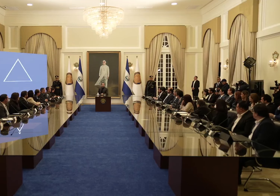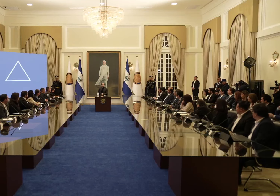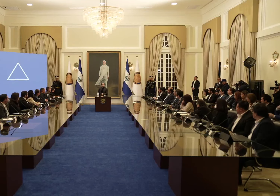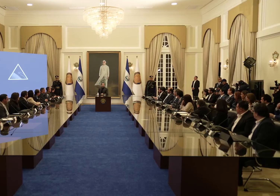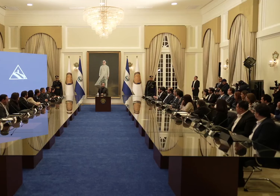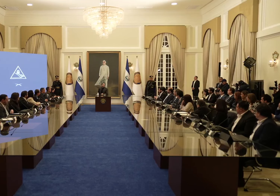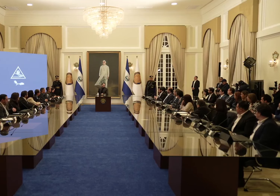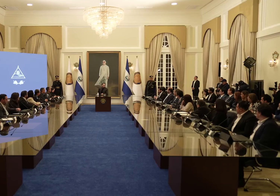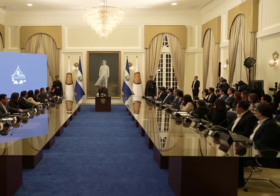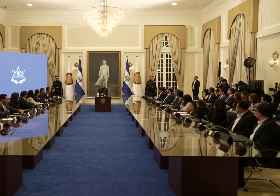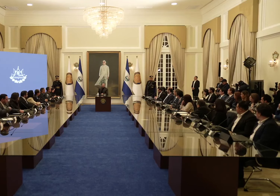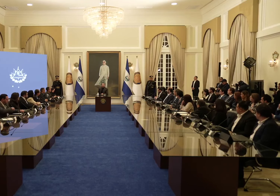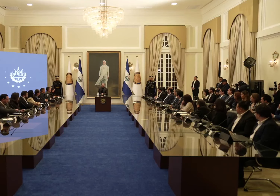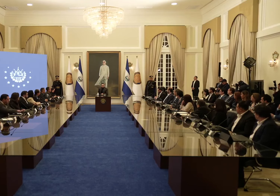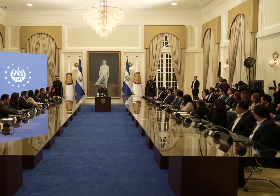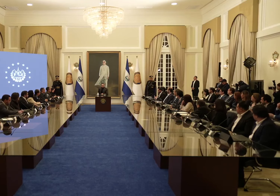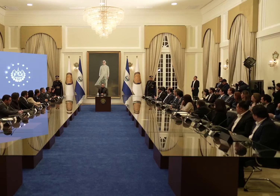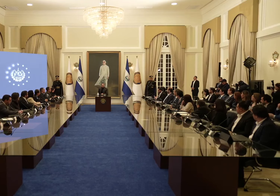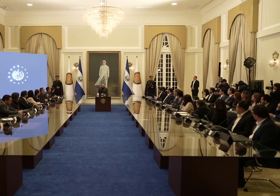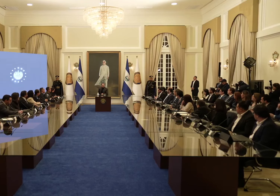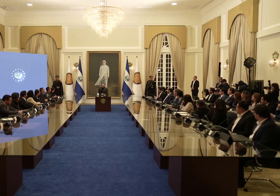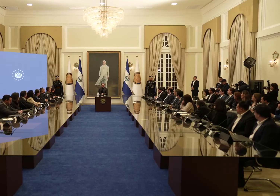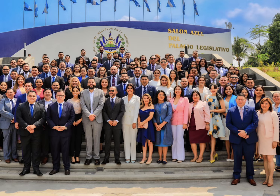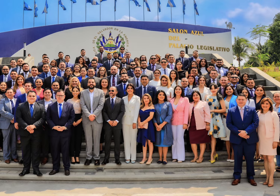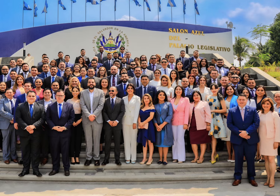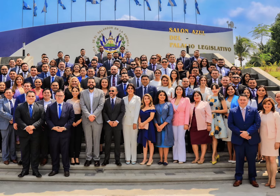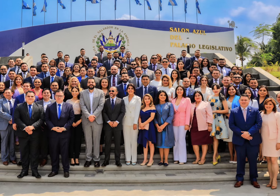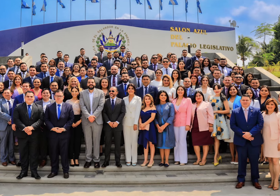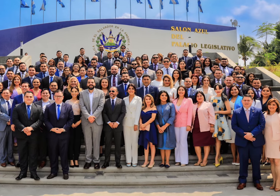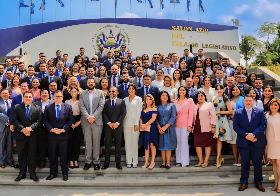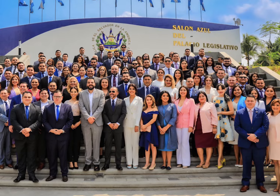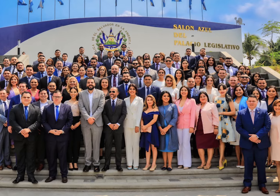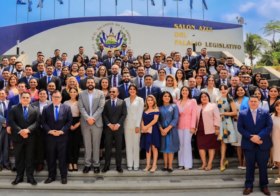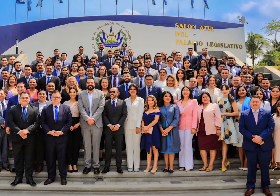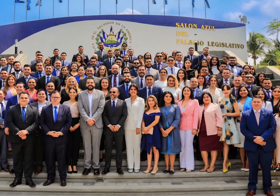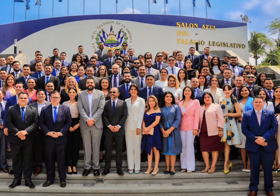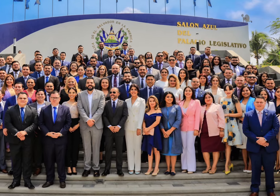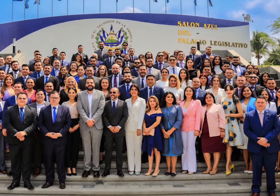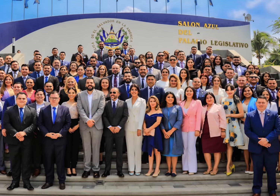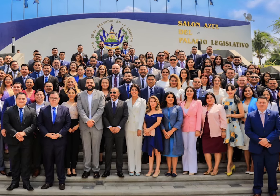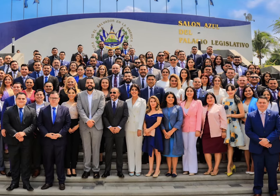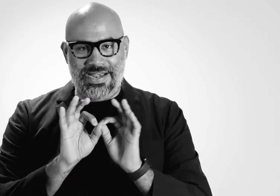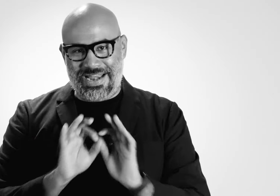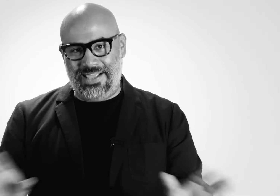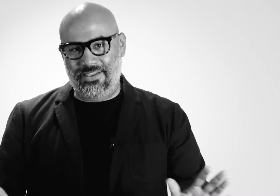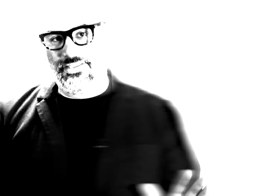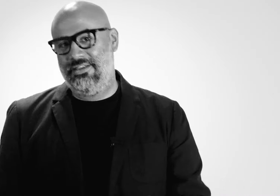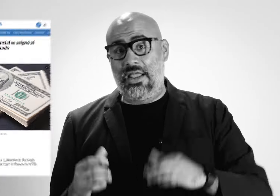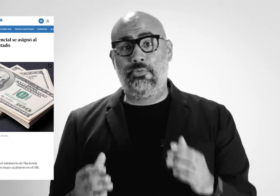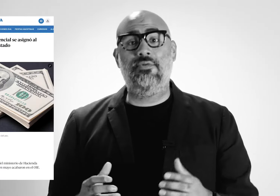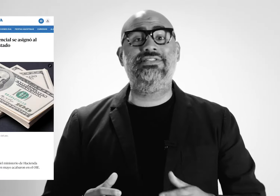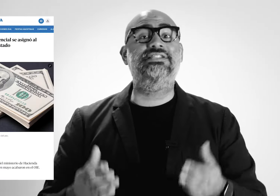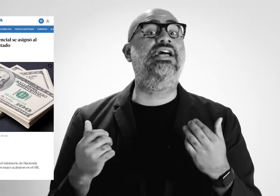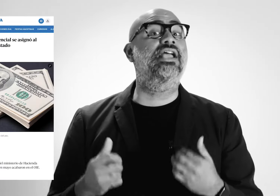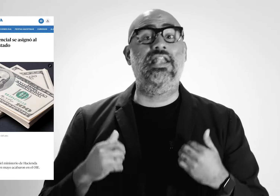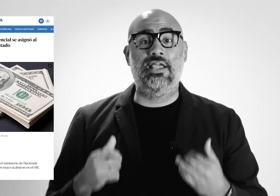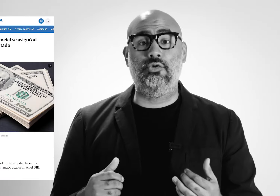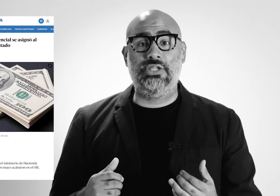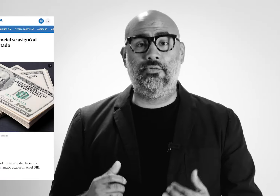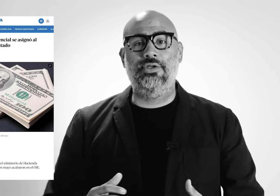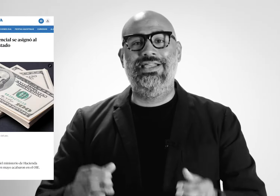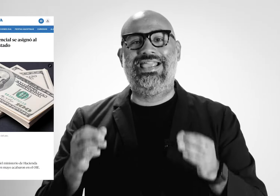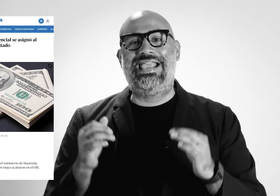que el gobierno de Bukele está preparado para decir la verdad, ser transparente o siquiera legal. Nada. Las pruebas están